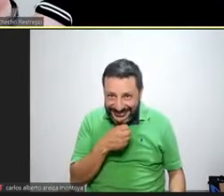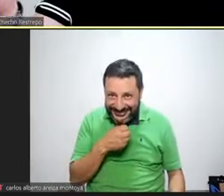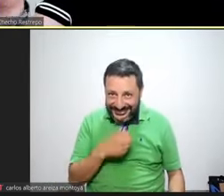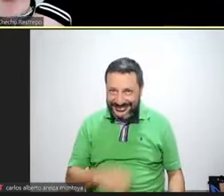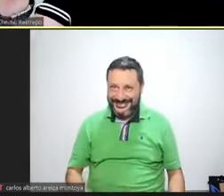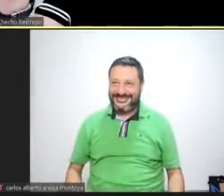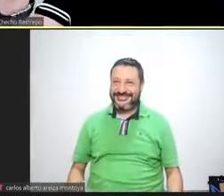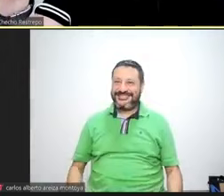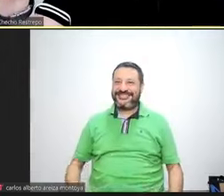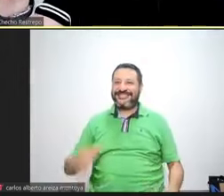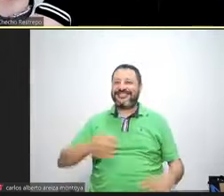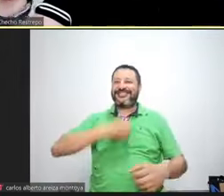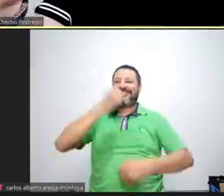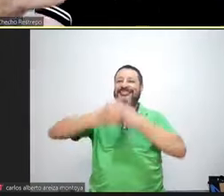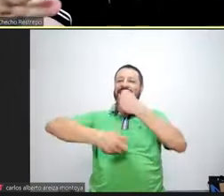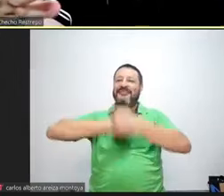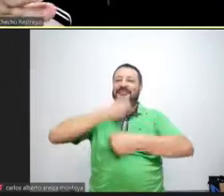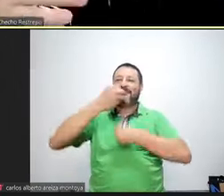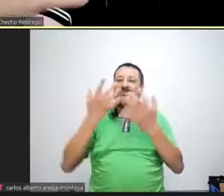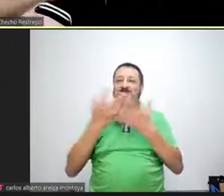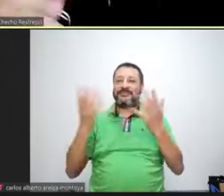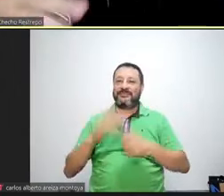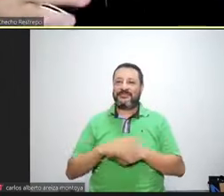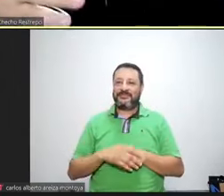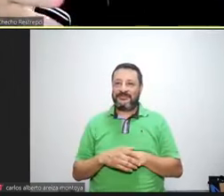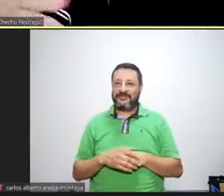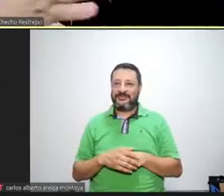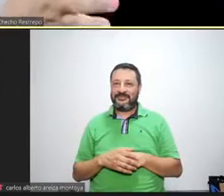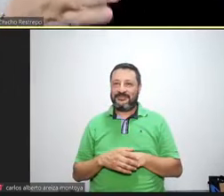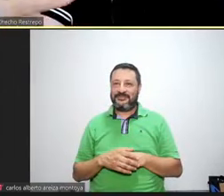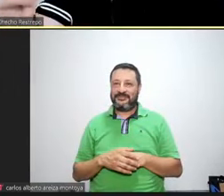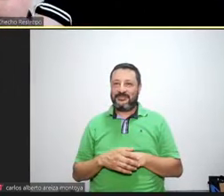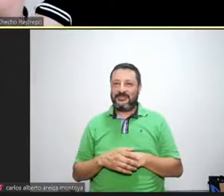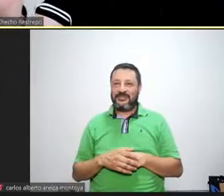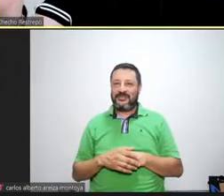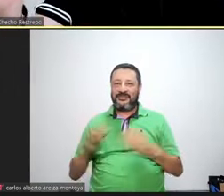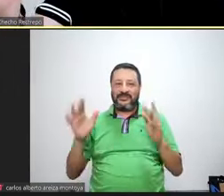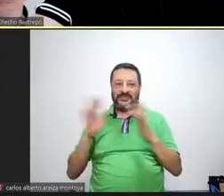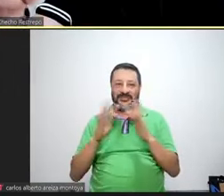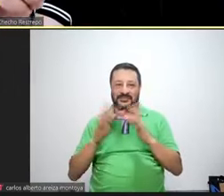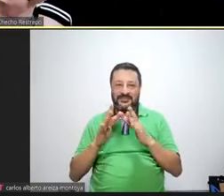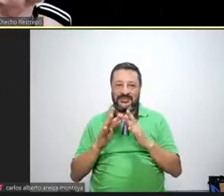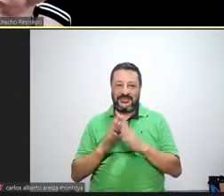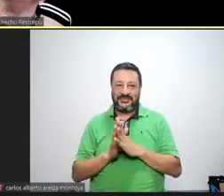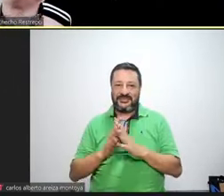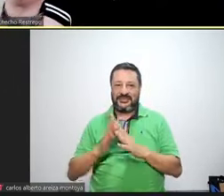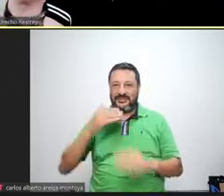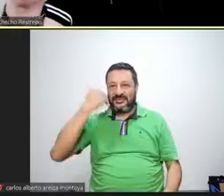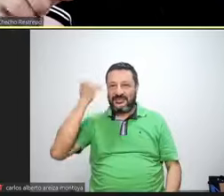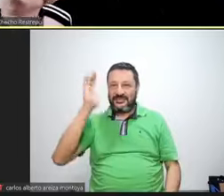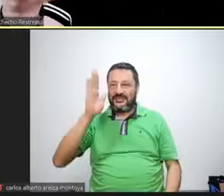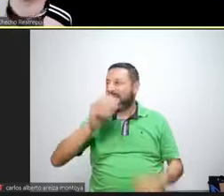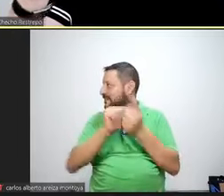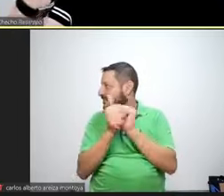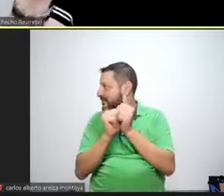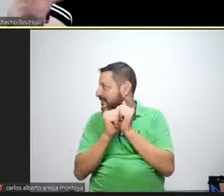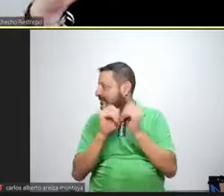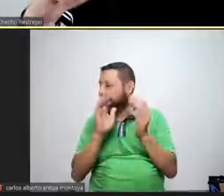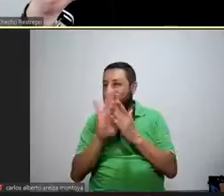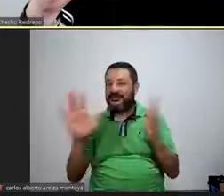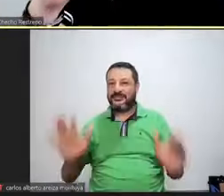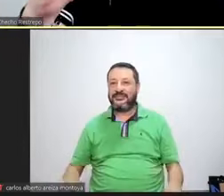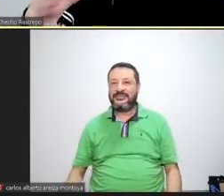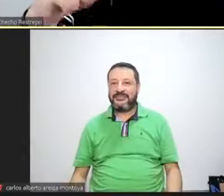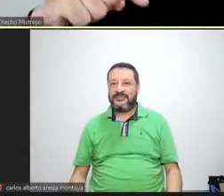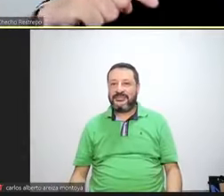expresiva. Y eso es bueno, eso hace parte también de esa madurez deportiva. Que yo sé que va a